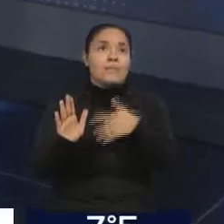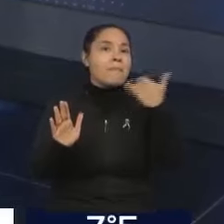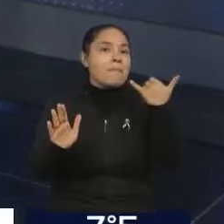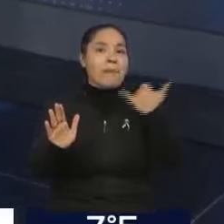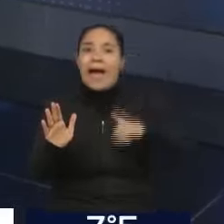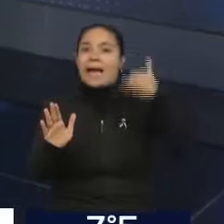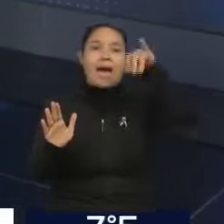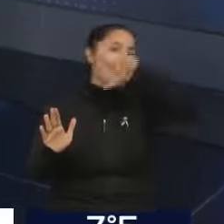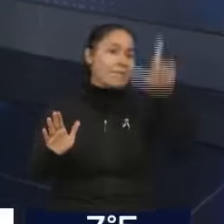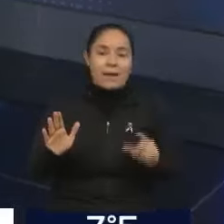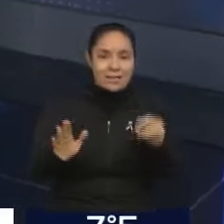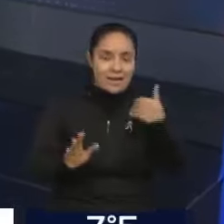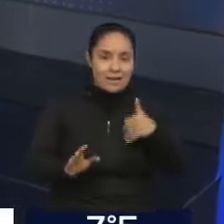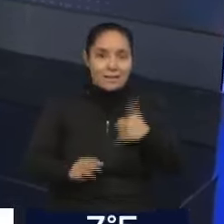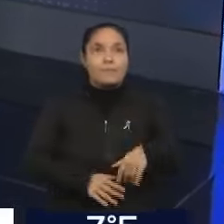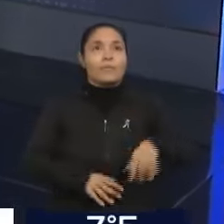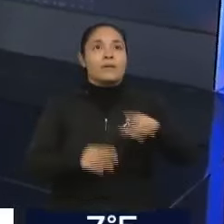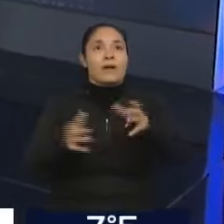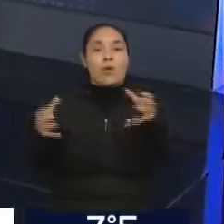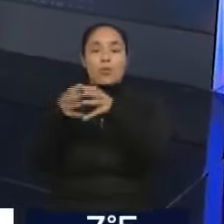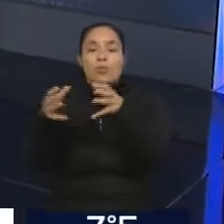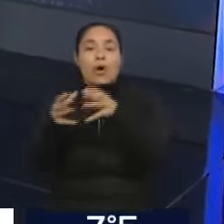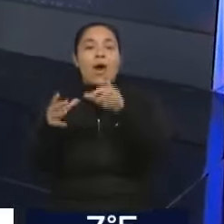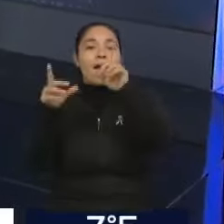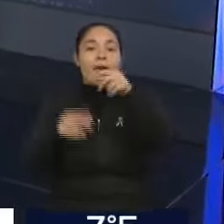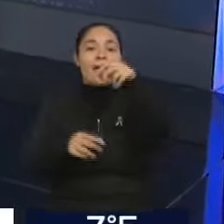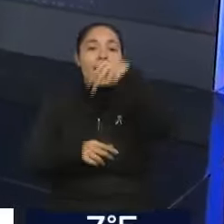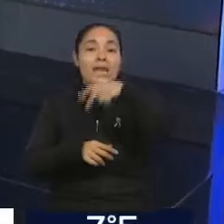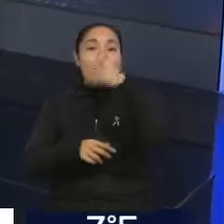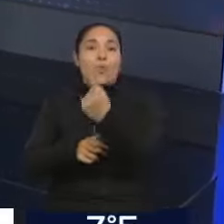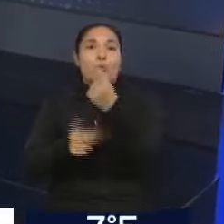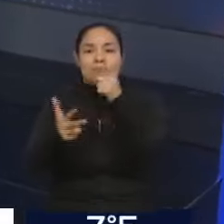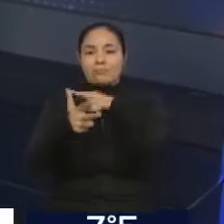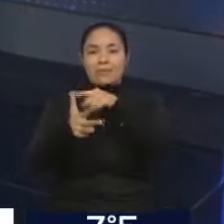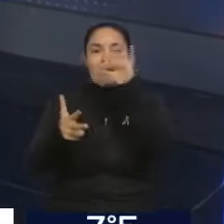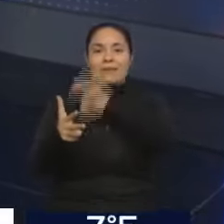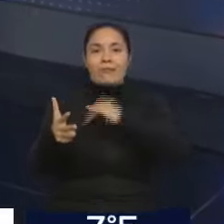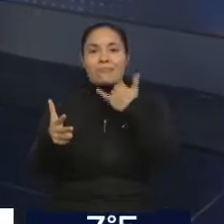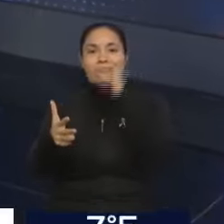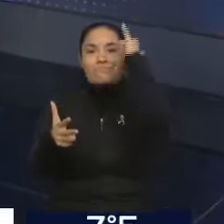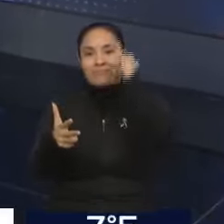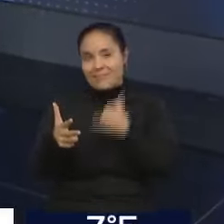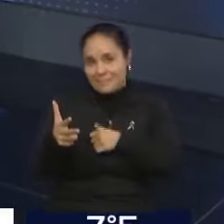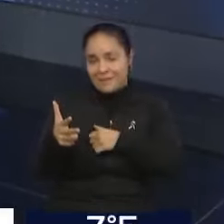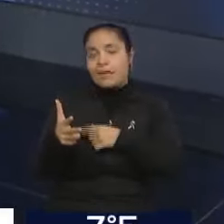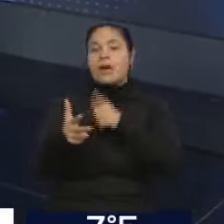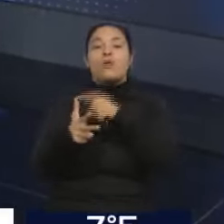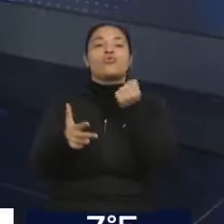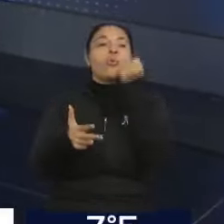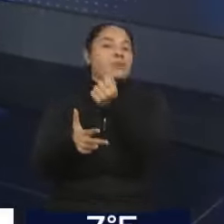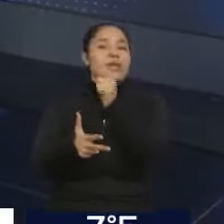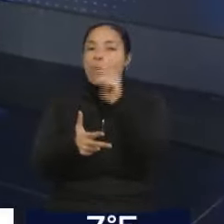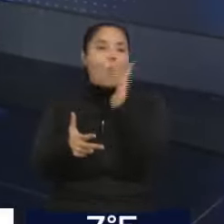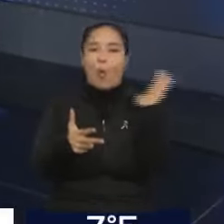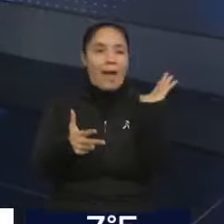del país. A ver, en la categoría N1, que son los que nuclean a los ingresos más altos, los que no tienen subsidios, nada de